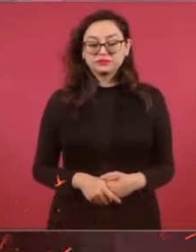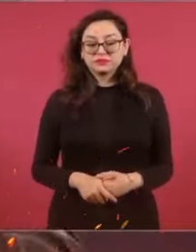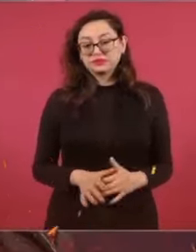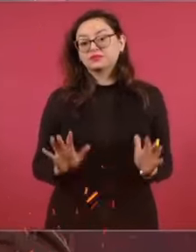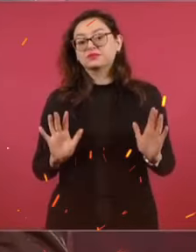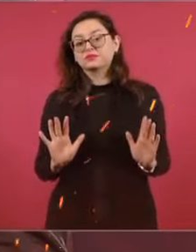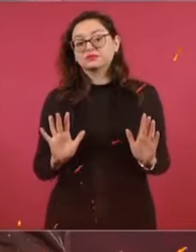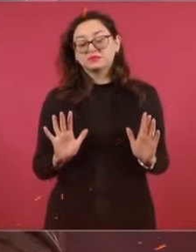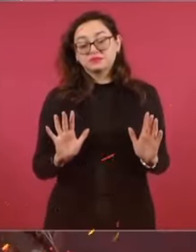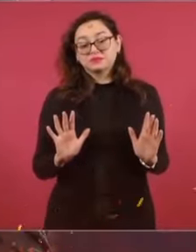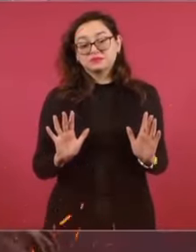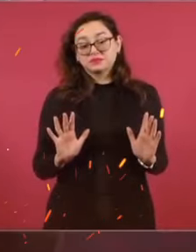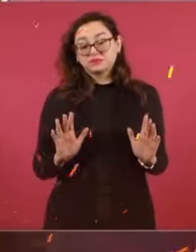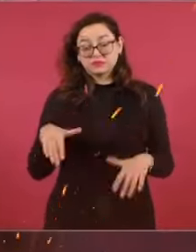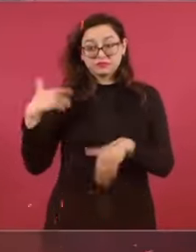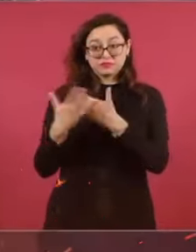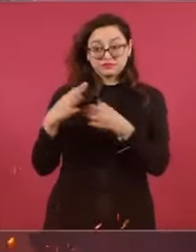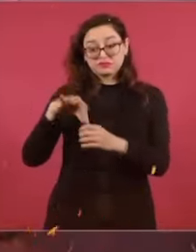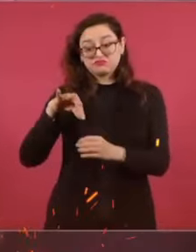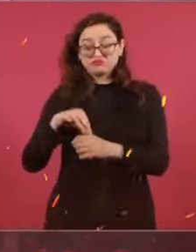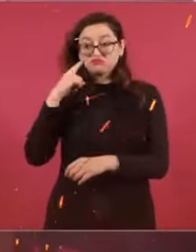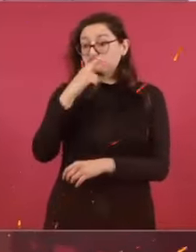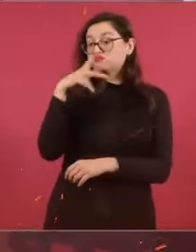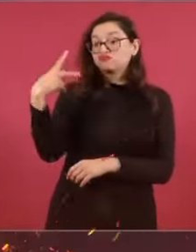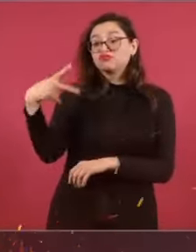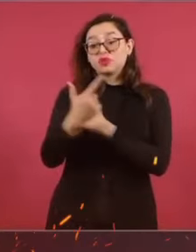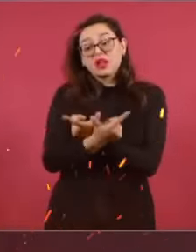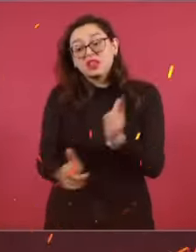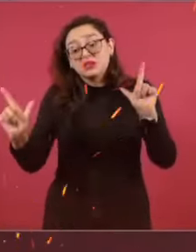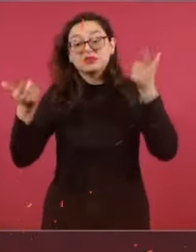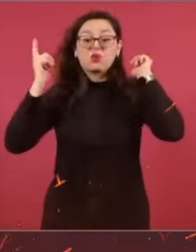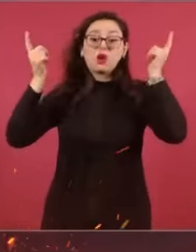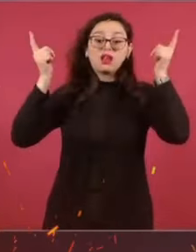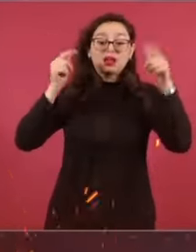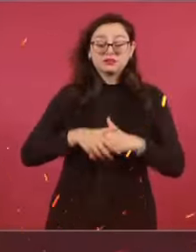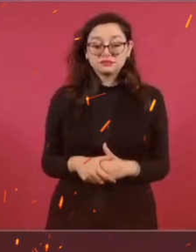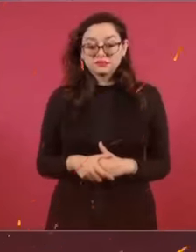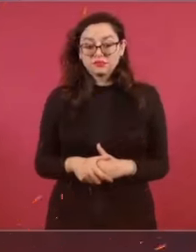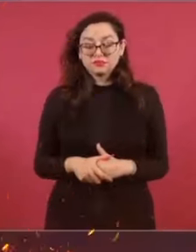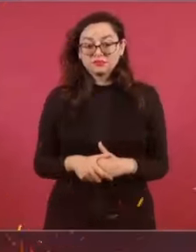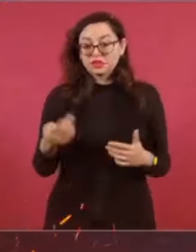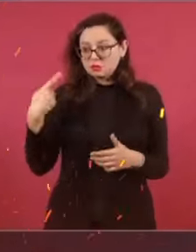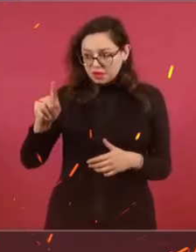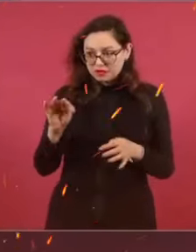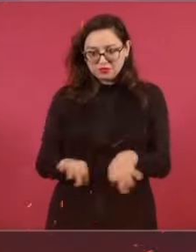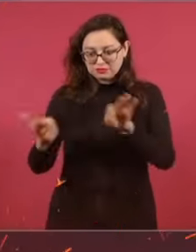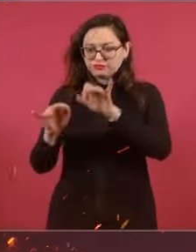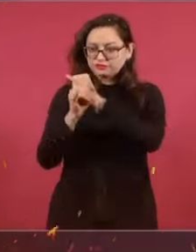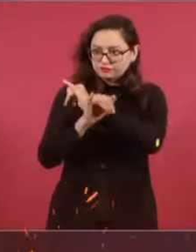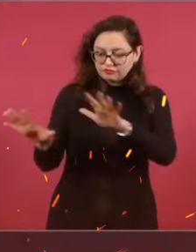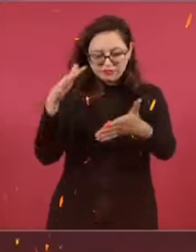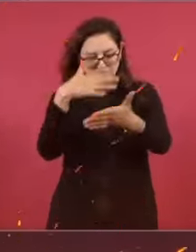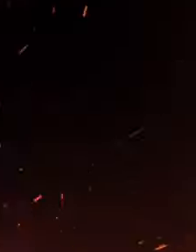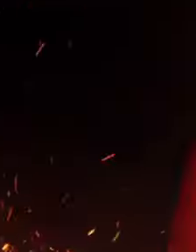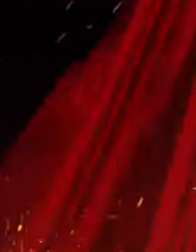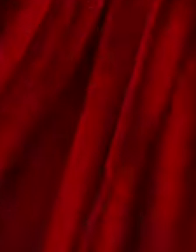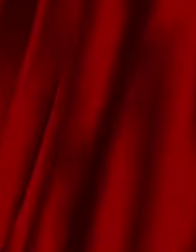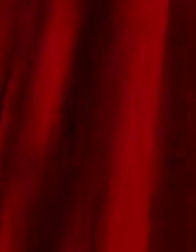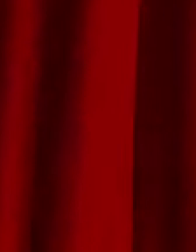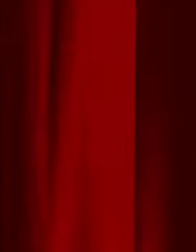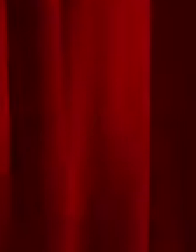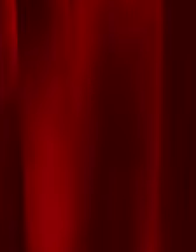quien decida libremente, con información suficiente.